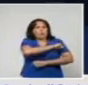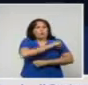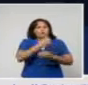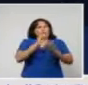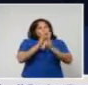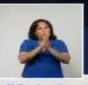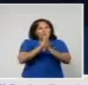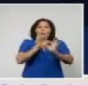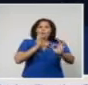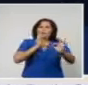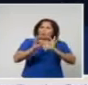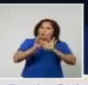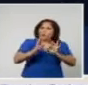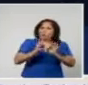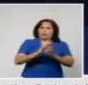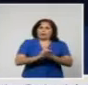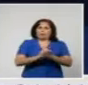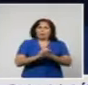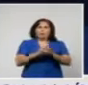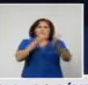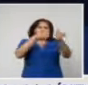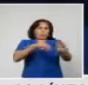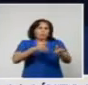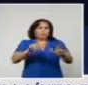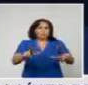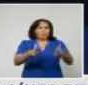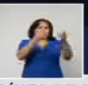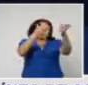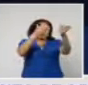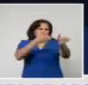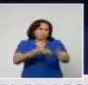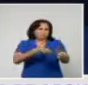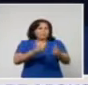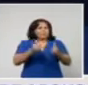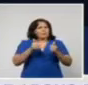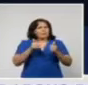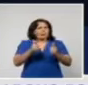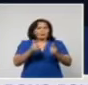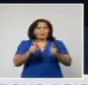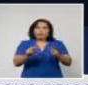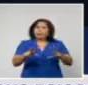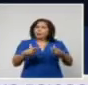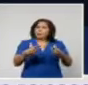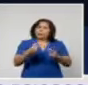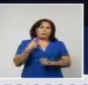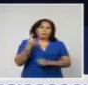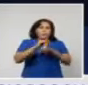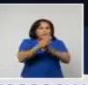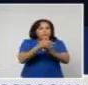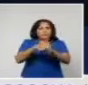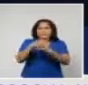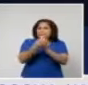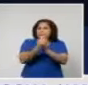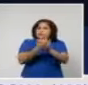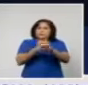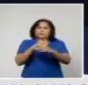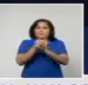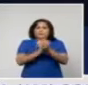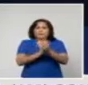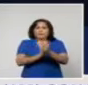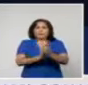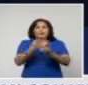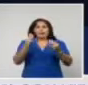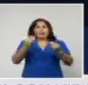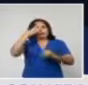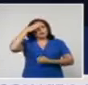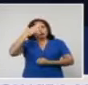siguen nuestra información y, sobre todo, que siguen y que cumplen con lo que aquí orientamos que se haga. Muchas gracias y nos